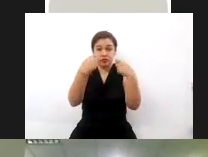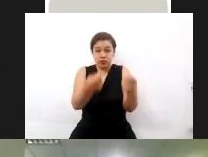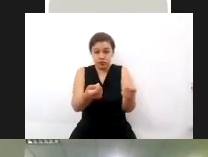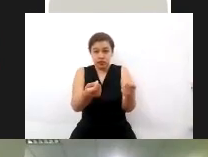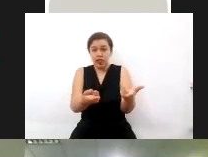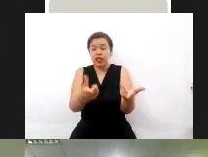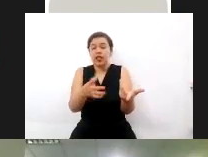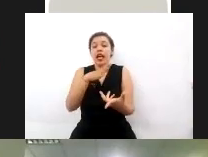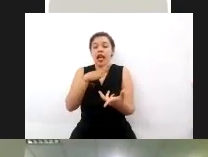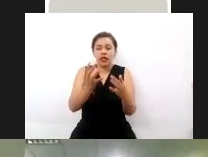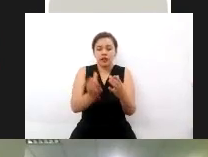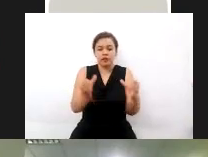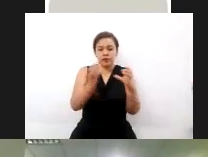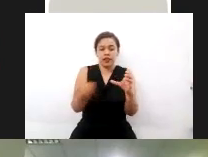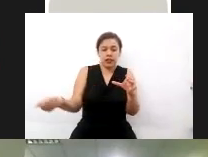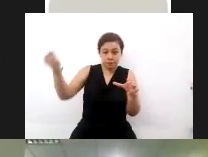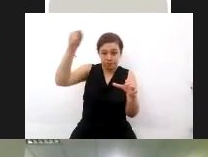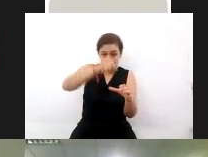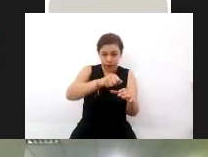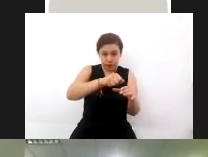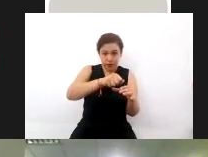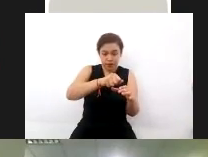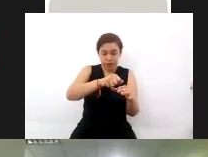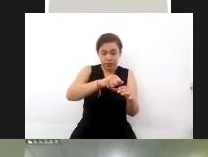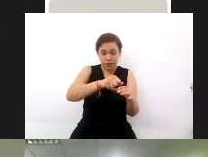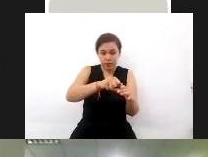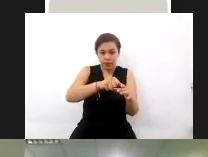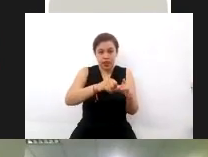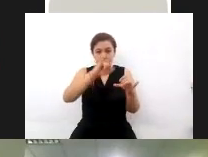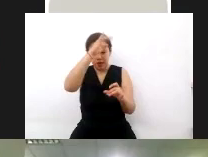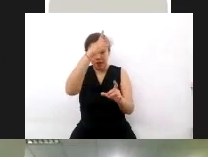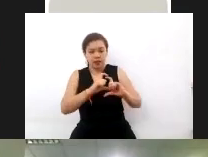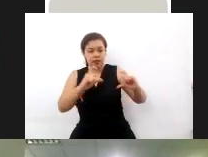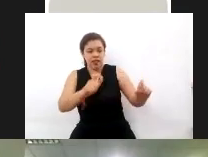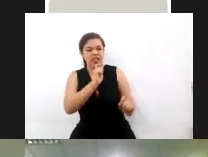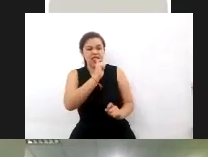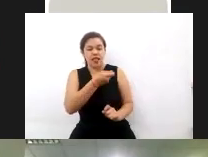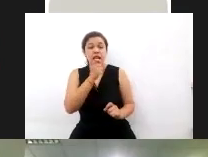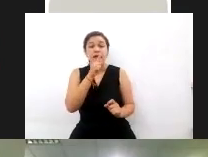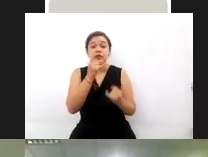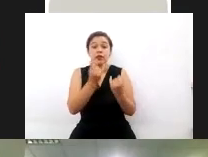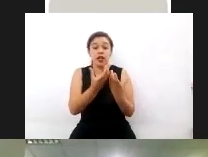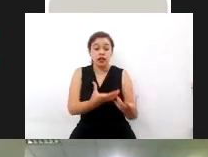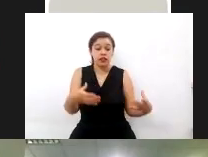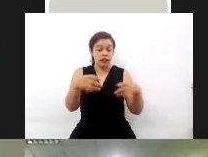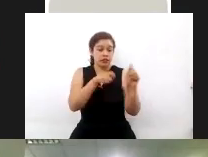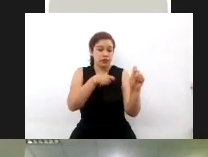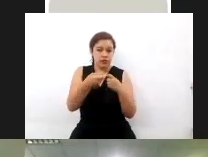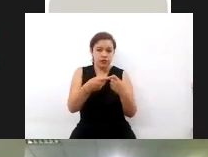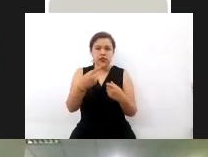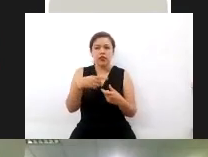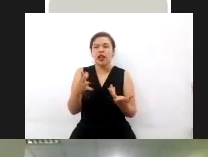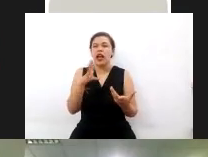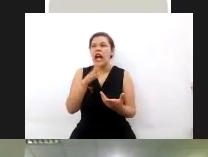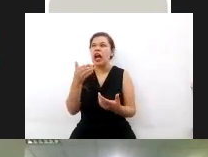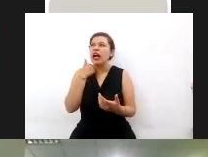sus botes con tapa, con señalización y con bolsa plástica. Si ustedes quieren,